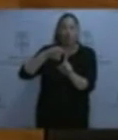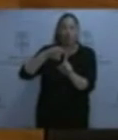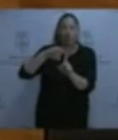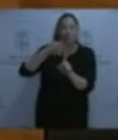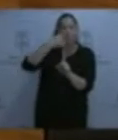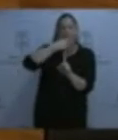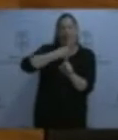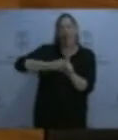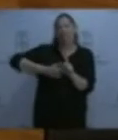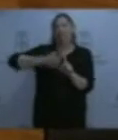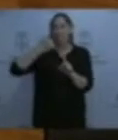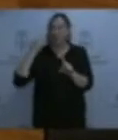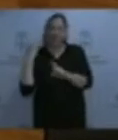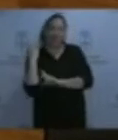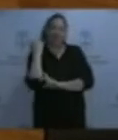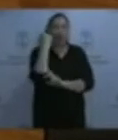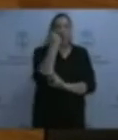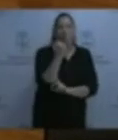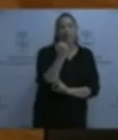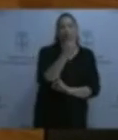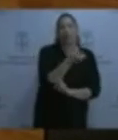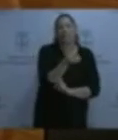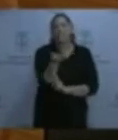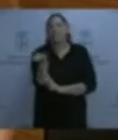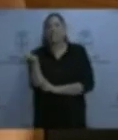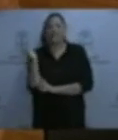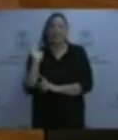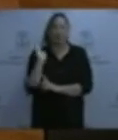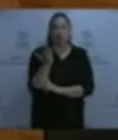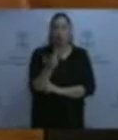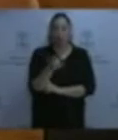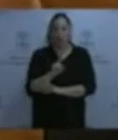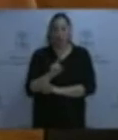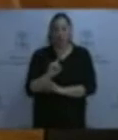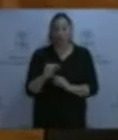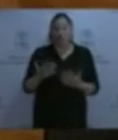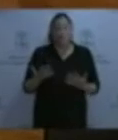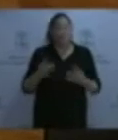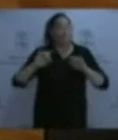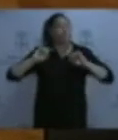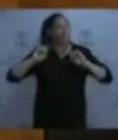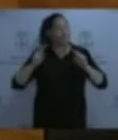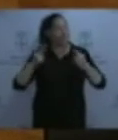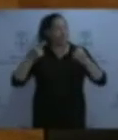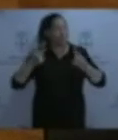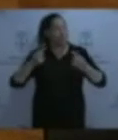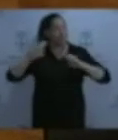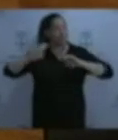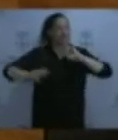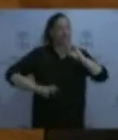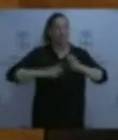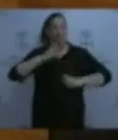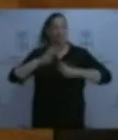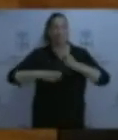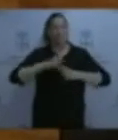este apoyo y que se faiga sin perjudicar a otros servicios. La primera y el reciclaje urgente en reanimación